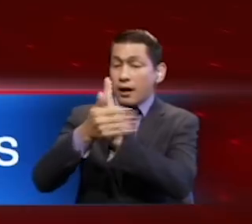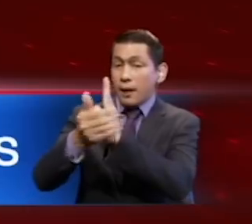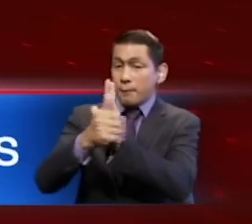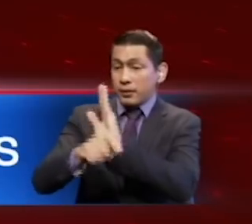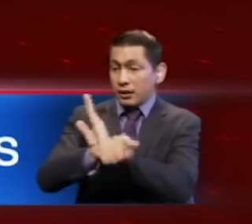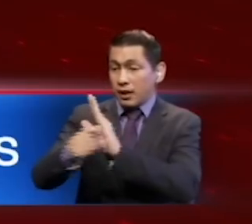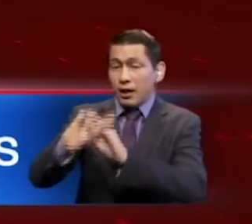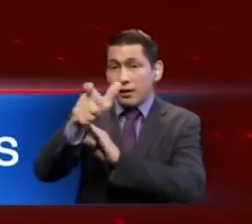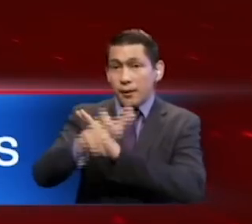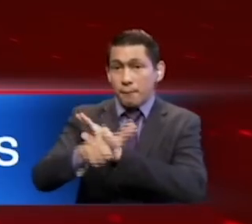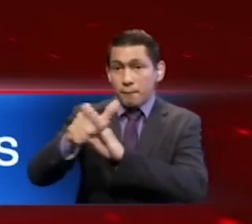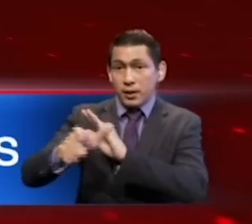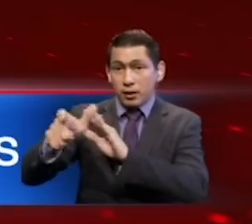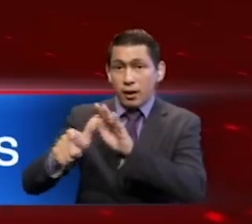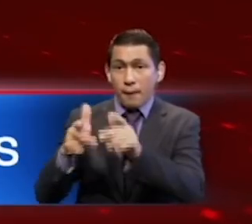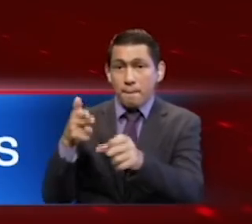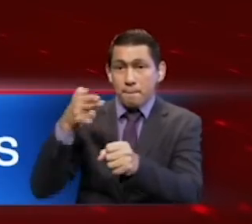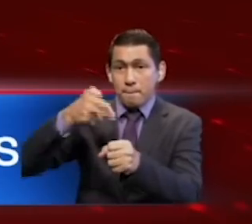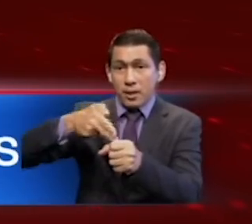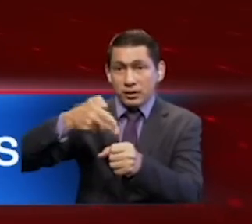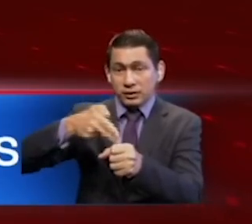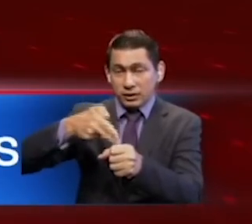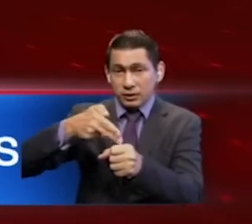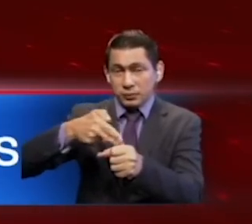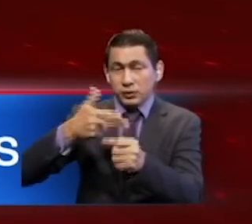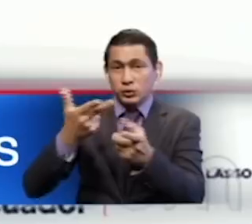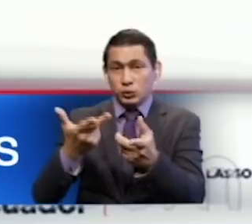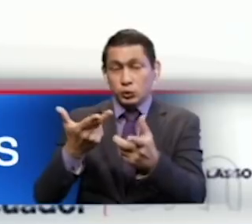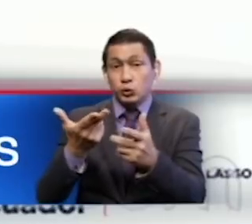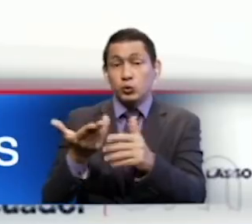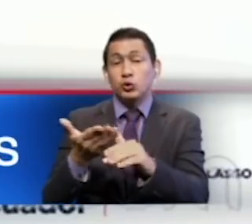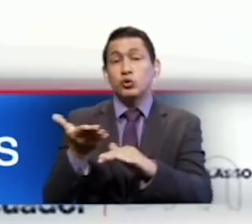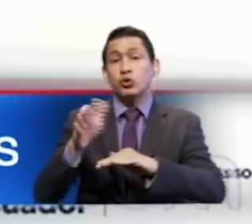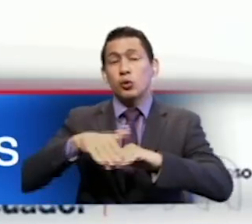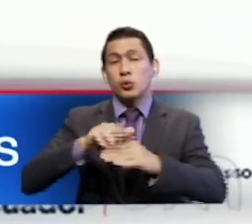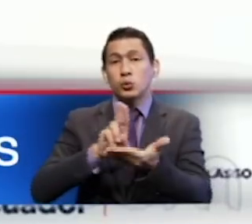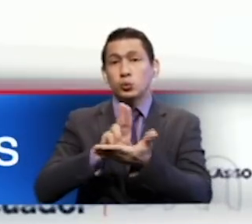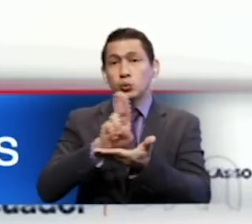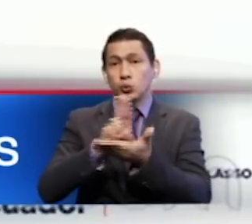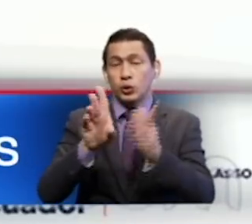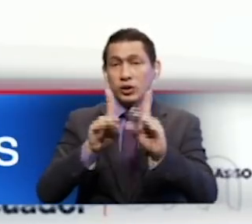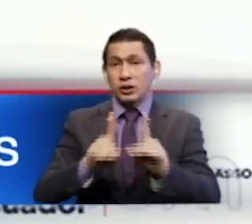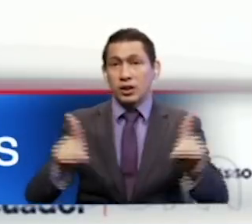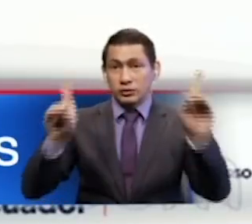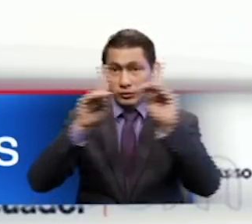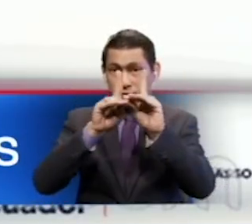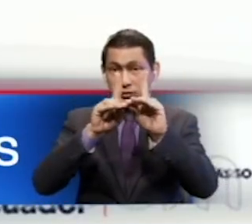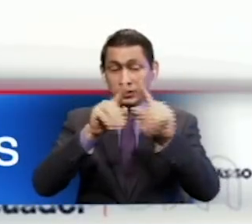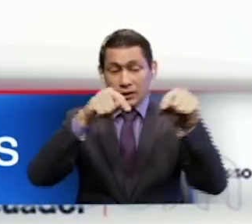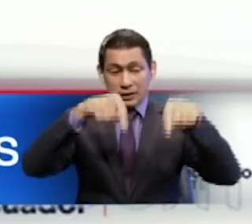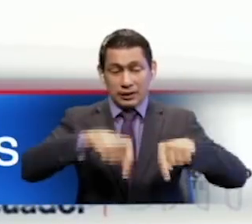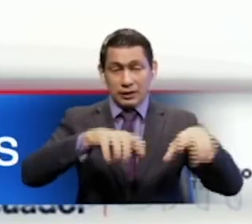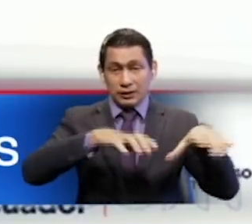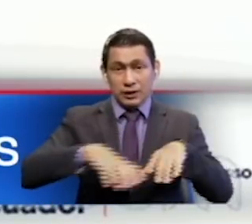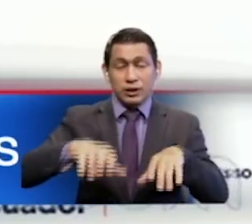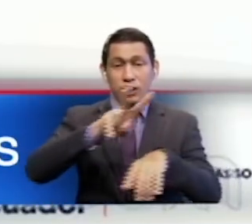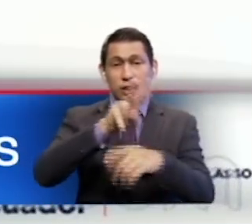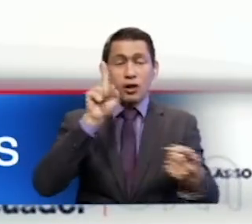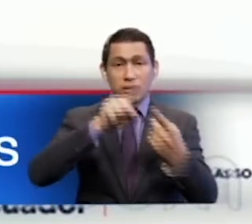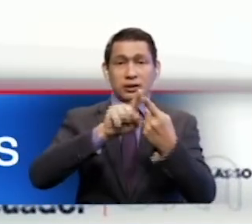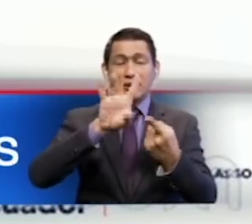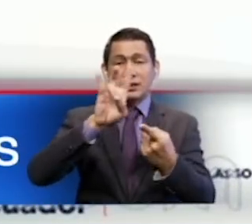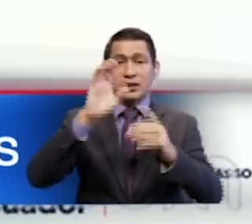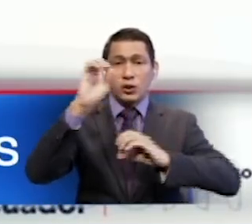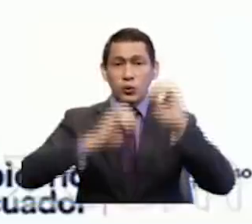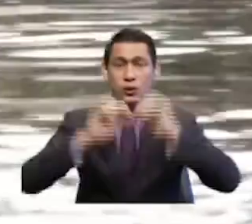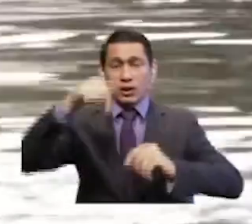van a participar en torno justo al uso de estos datos. El Mapatón se llevará a cabo del 2 al 7 de octubre de este